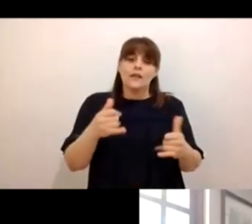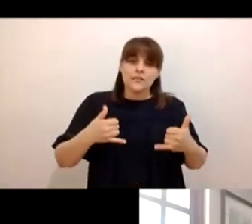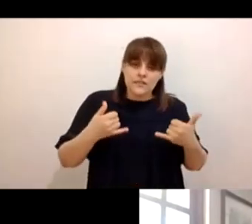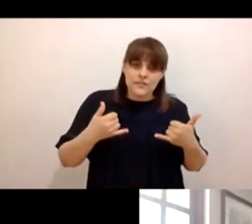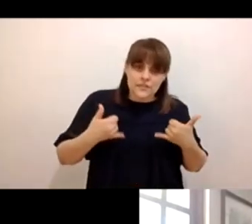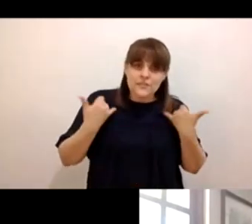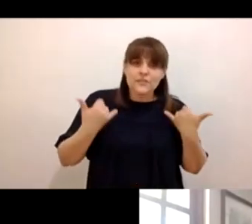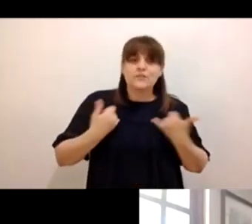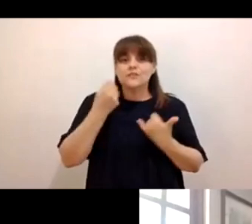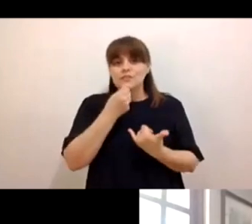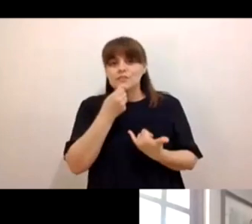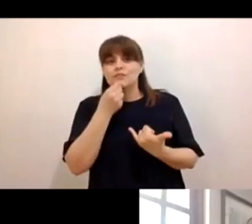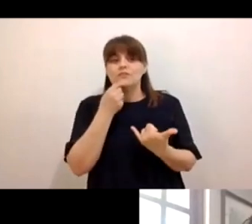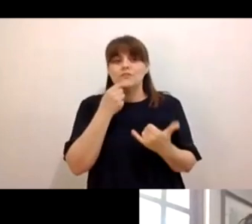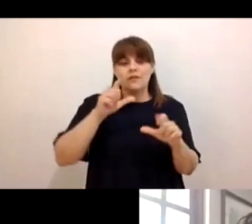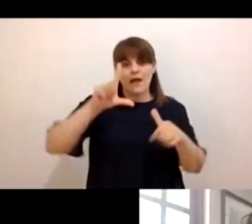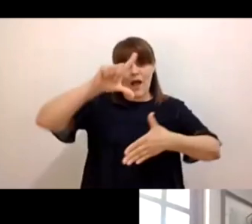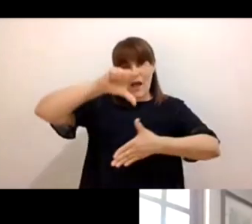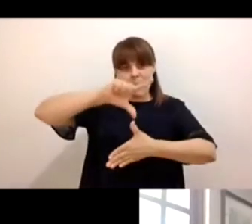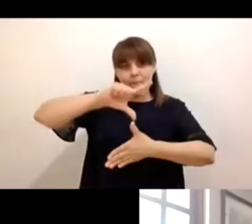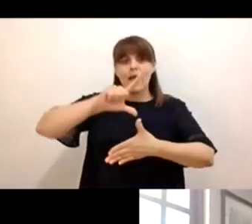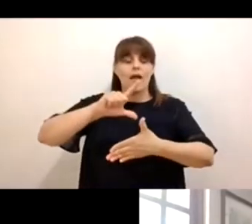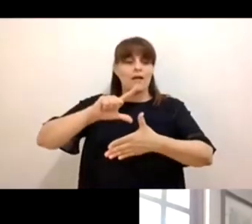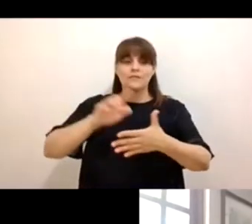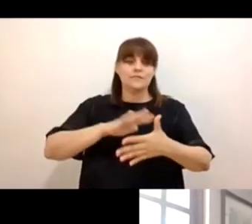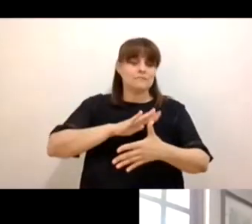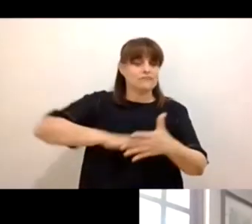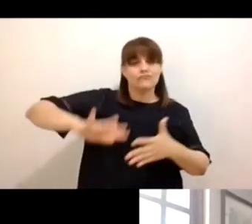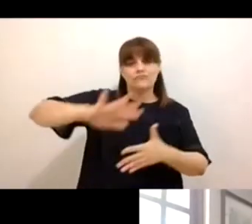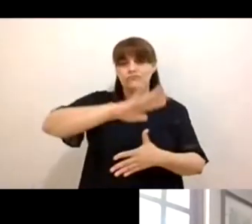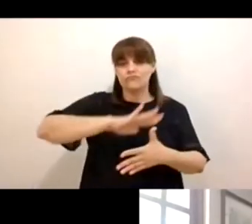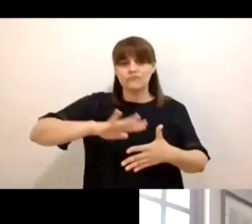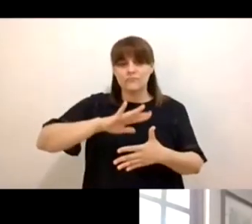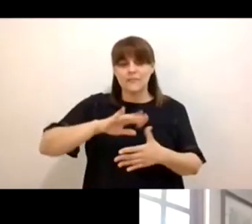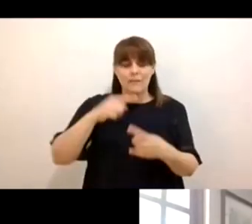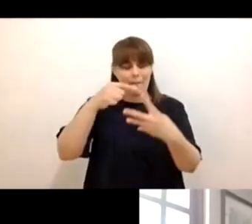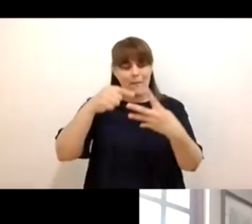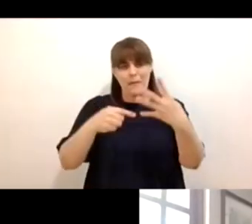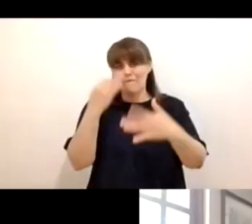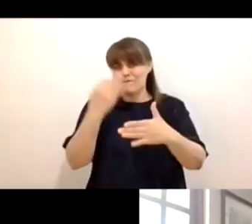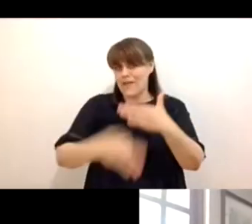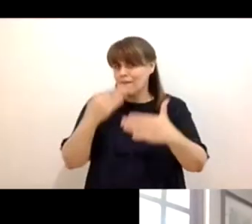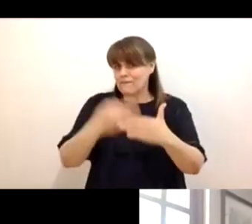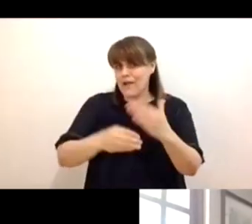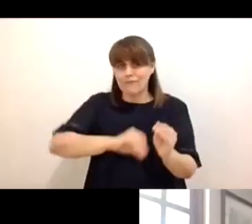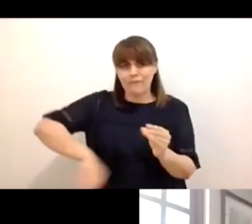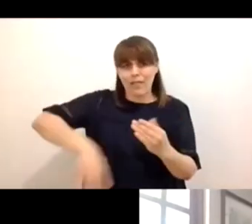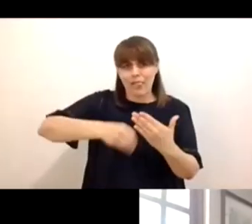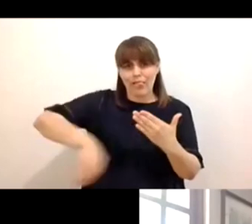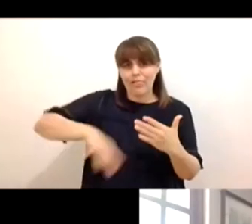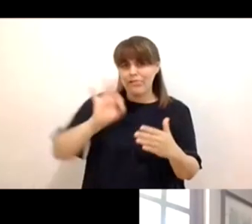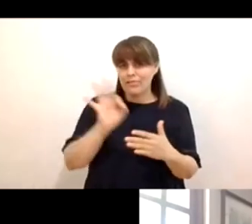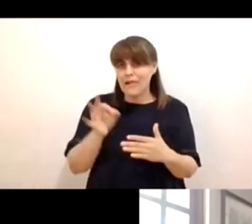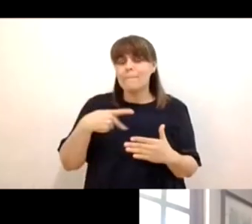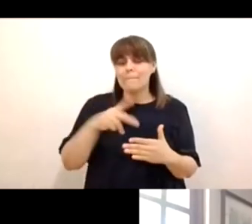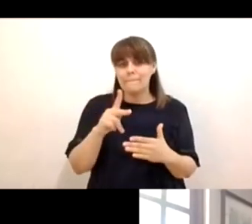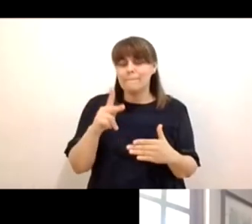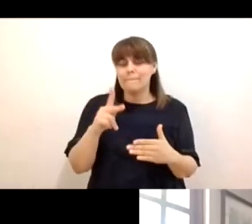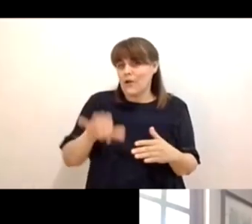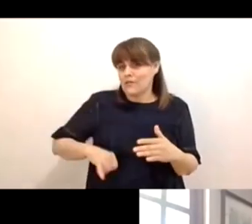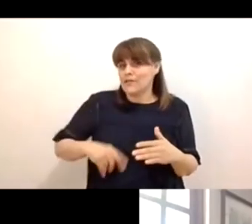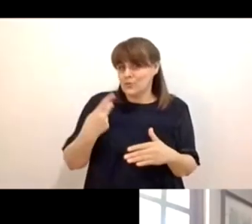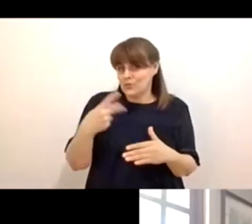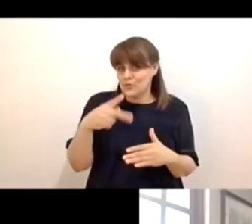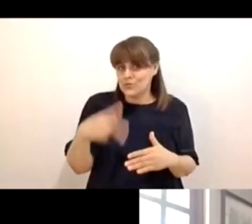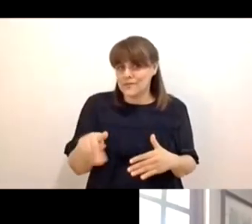latina y el caribe y fejante y seguramente Alejandro me faltan muchas cosas lindas e interesantes que contar de tu currículum pero